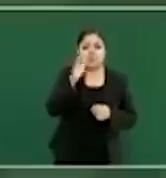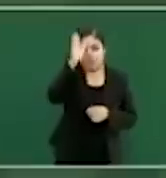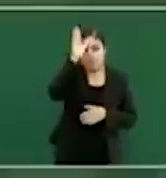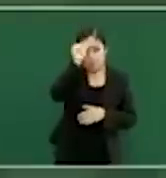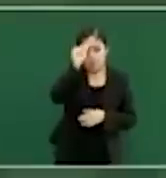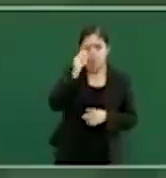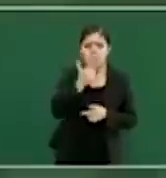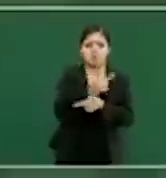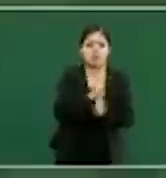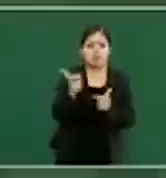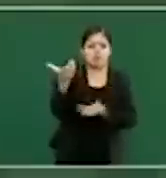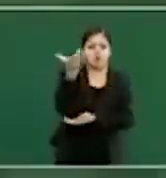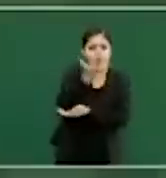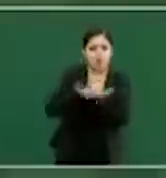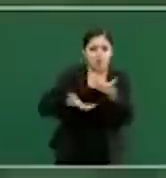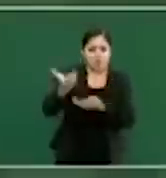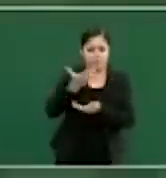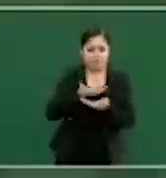que